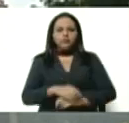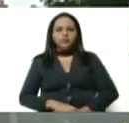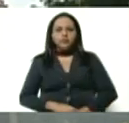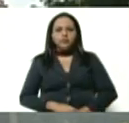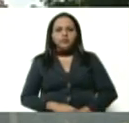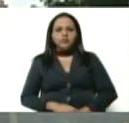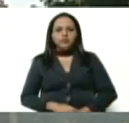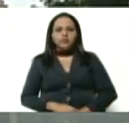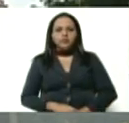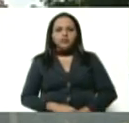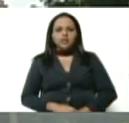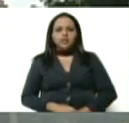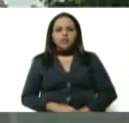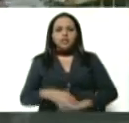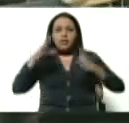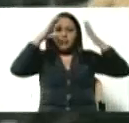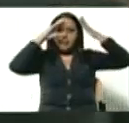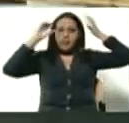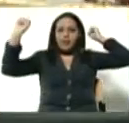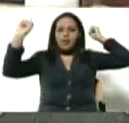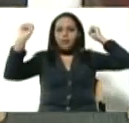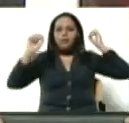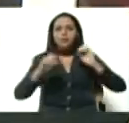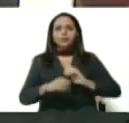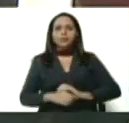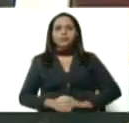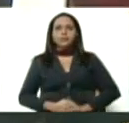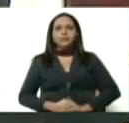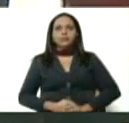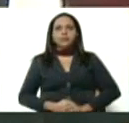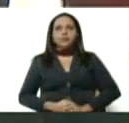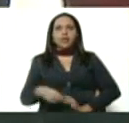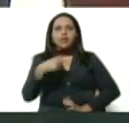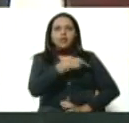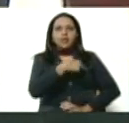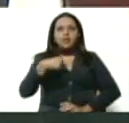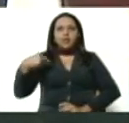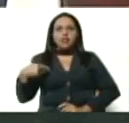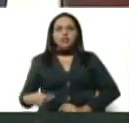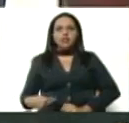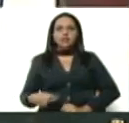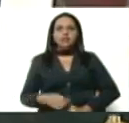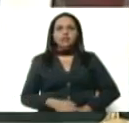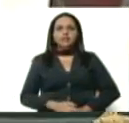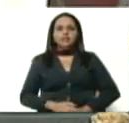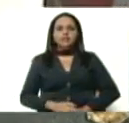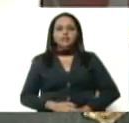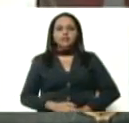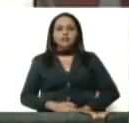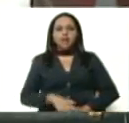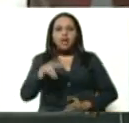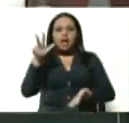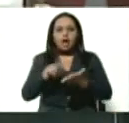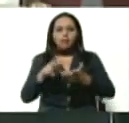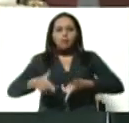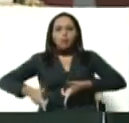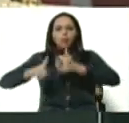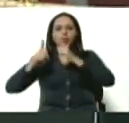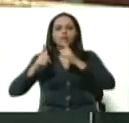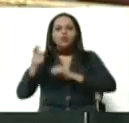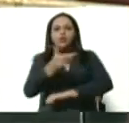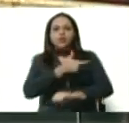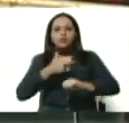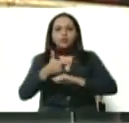Baurón, embajador extraordinario y plenipotenciario de la República Popular China, acreditado ante el gobierno de la